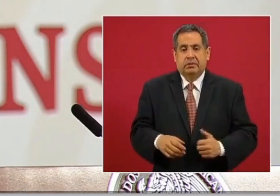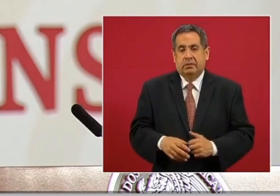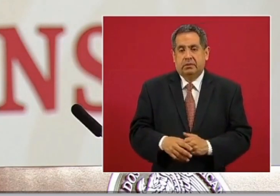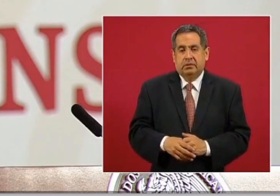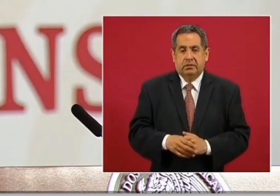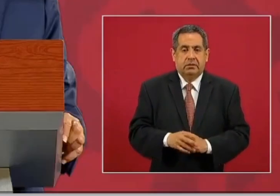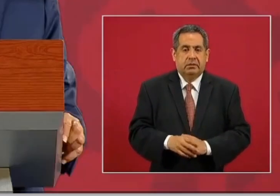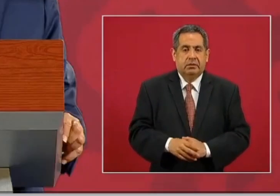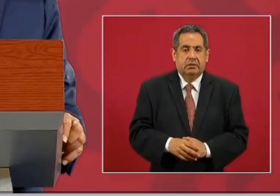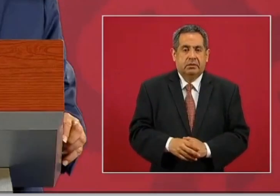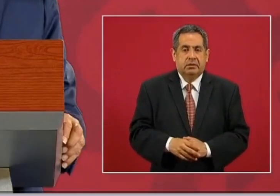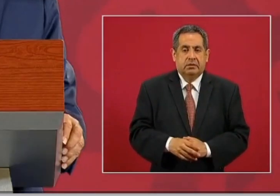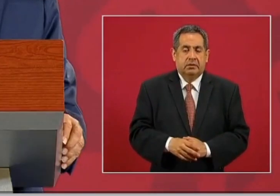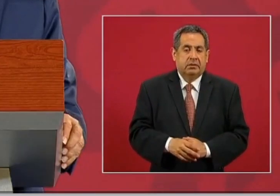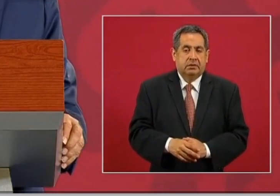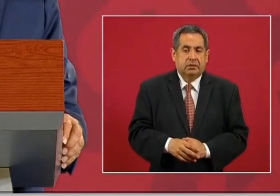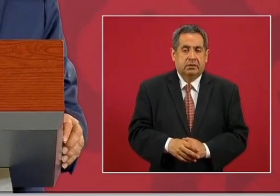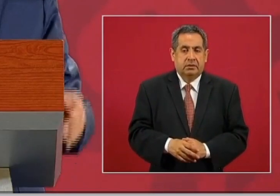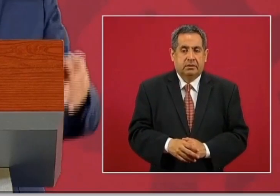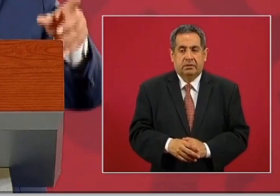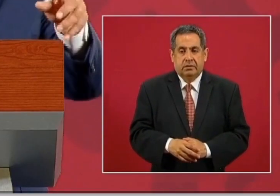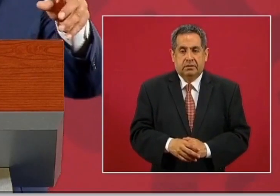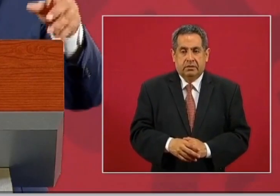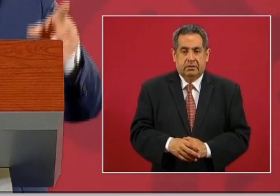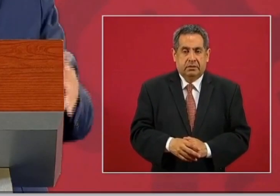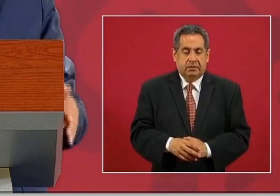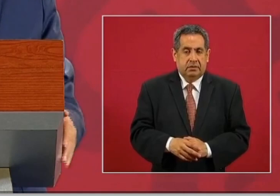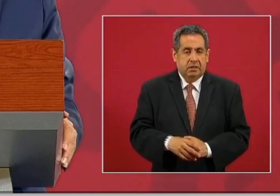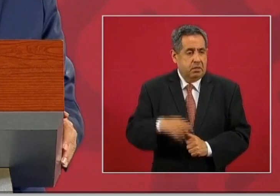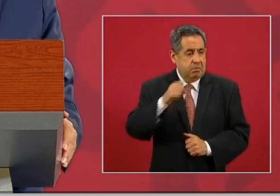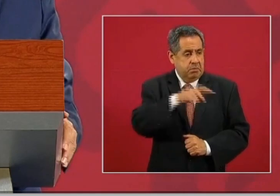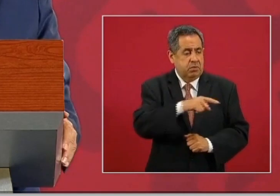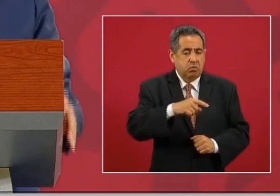de modo que se tiene que reparar el daño.